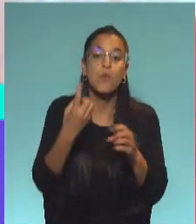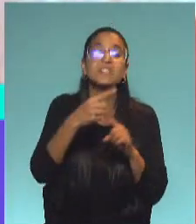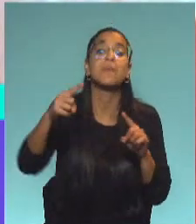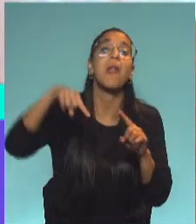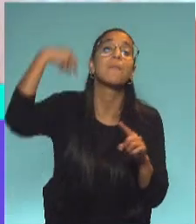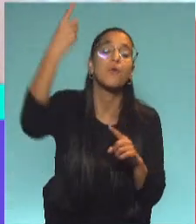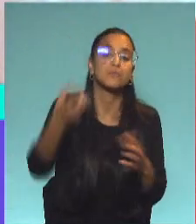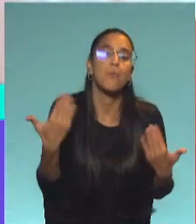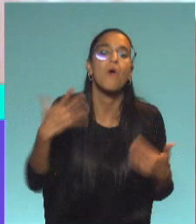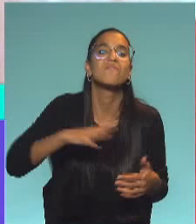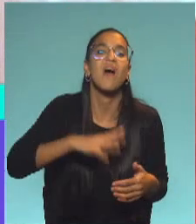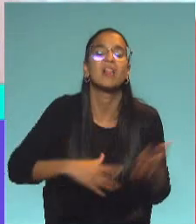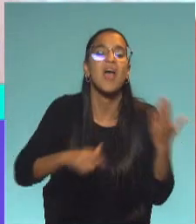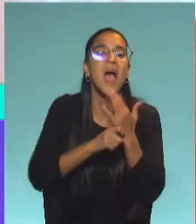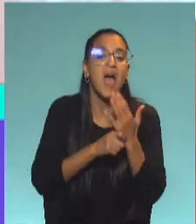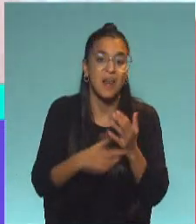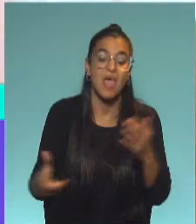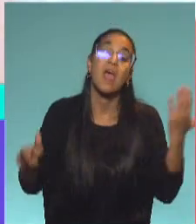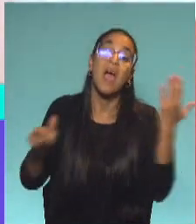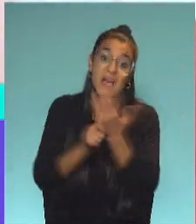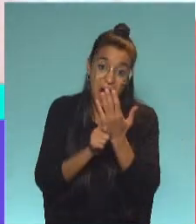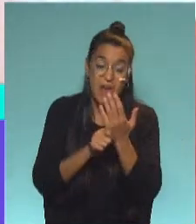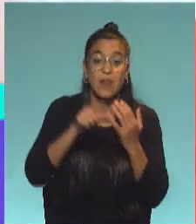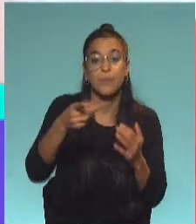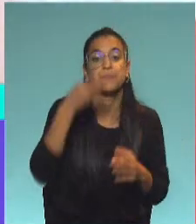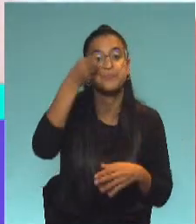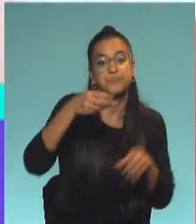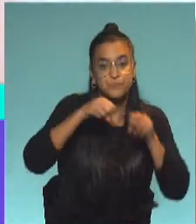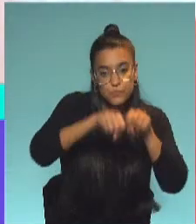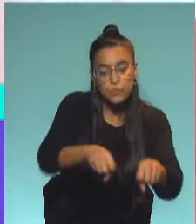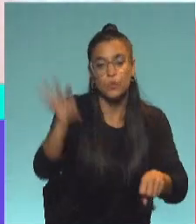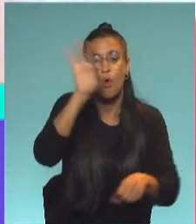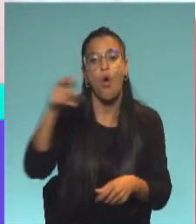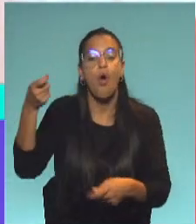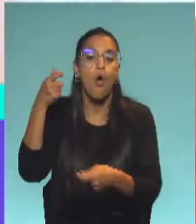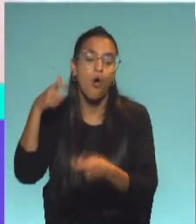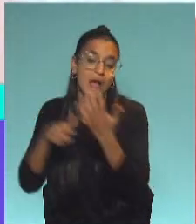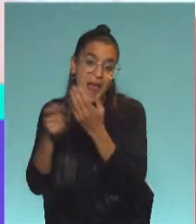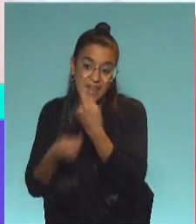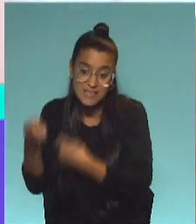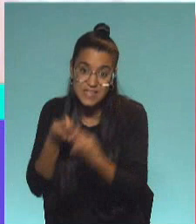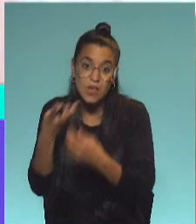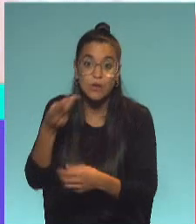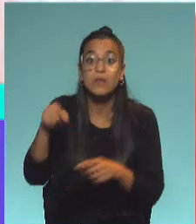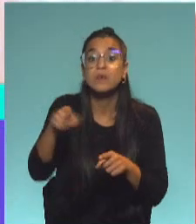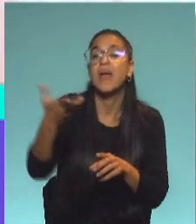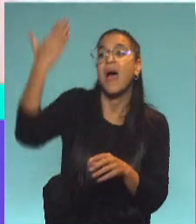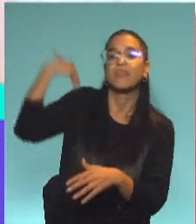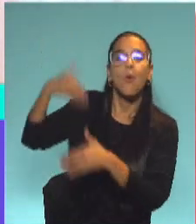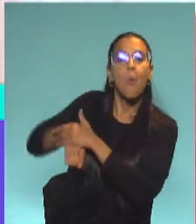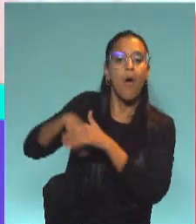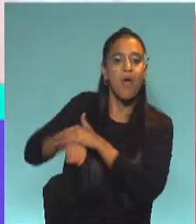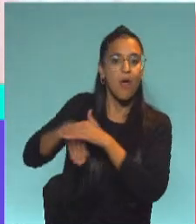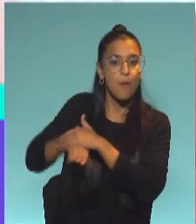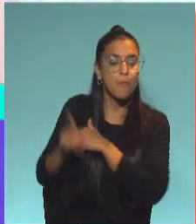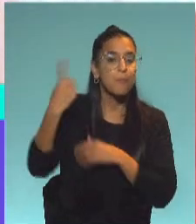que viene podría haber faltantes de carne. Toda la carne que vos vas al súper, a la carnicería y estás comprando hoy, es el stock que quedó.